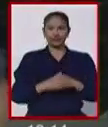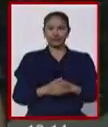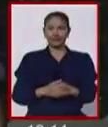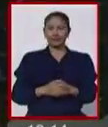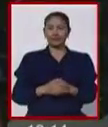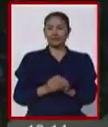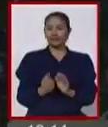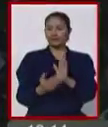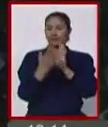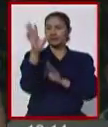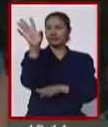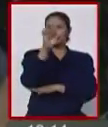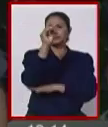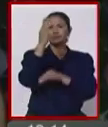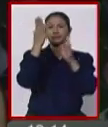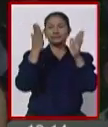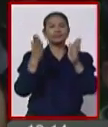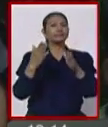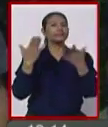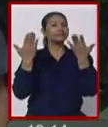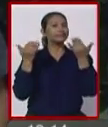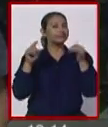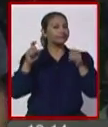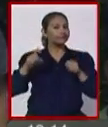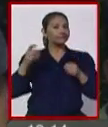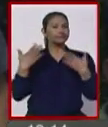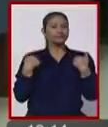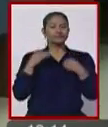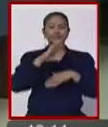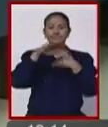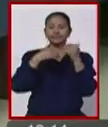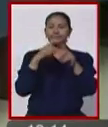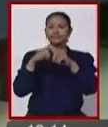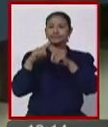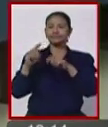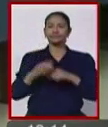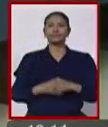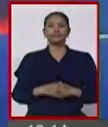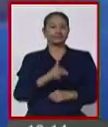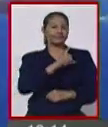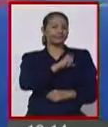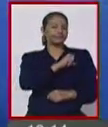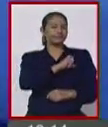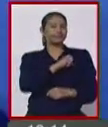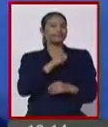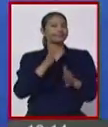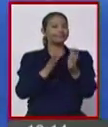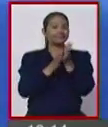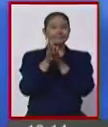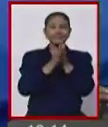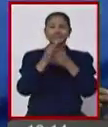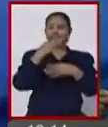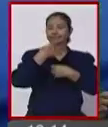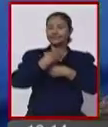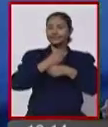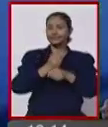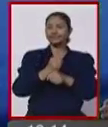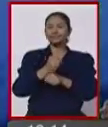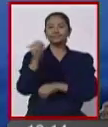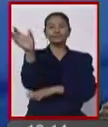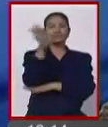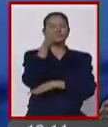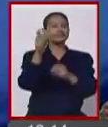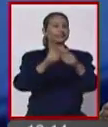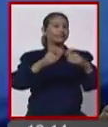la mayor presencia de bolivianos que tiene que hacerse a todo nivel. La policía también está entusiasmada con la creación de esta